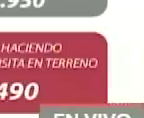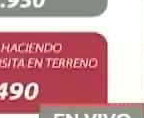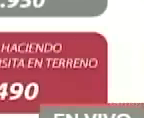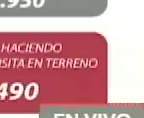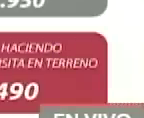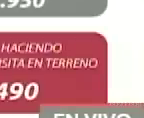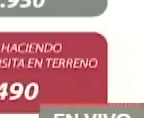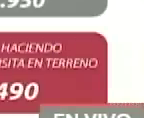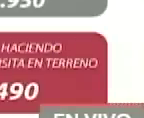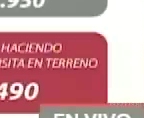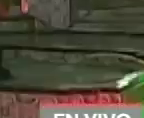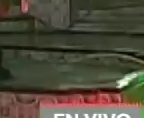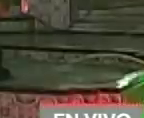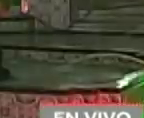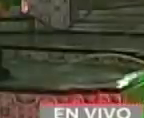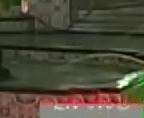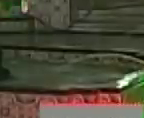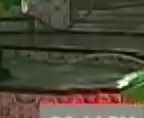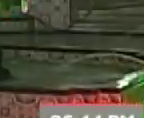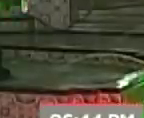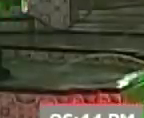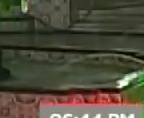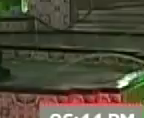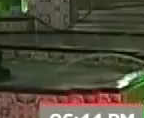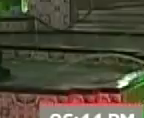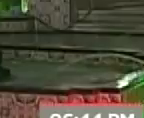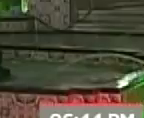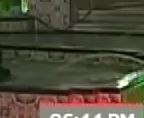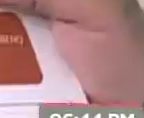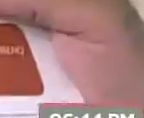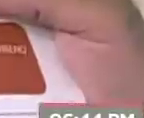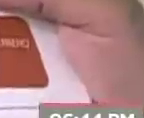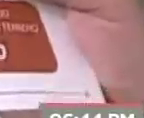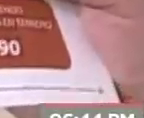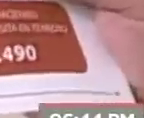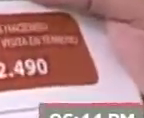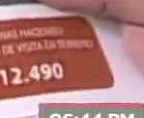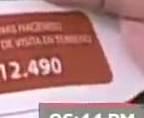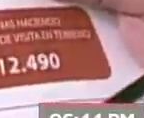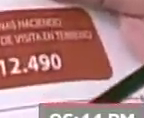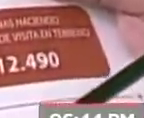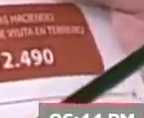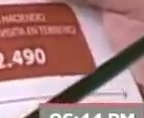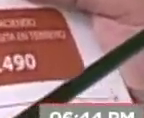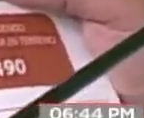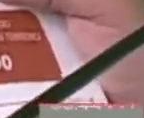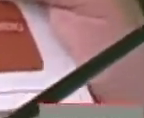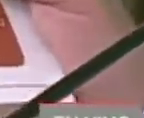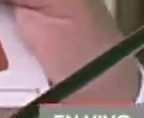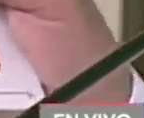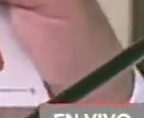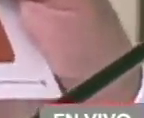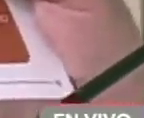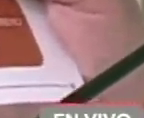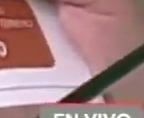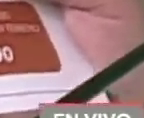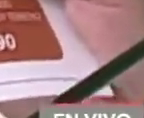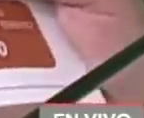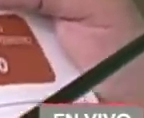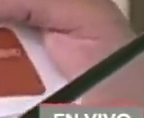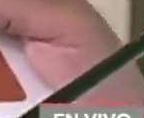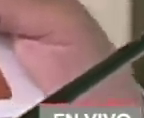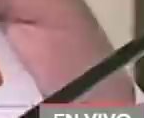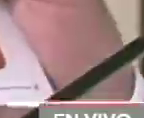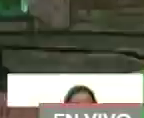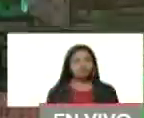síntomas típicos de infección por COVID-19, le realizamos la prueba rápida para determinar si presenta